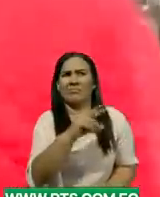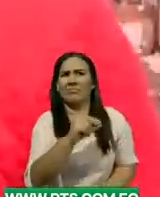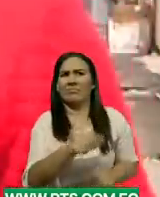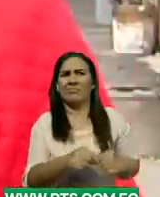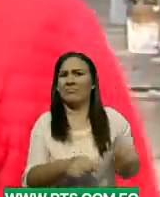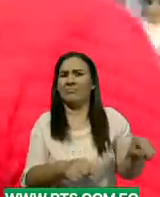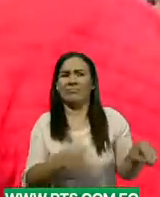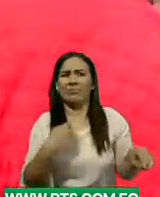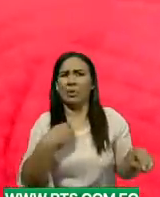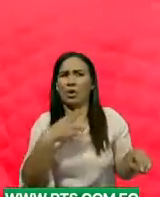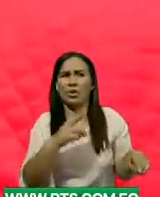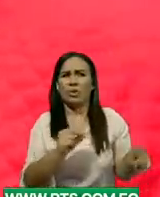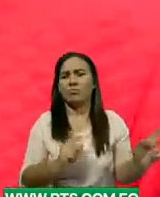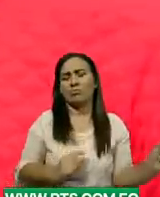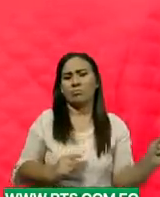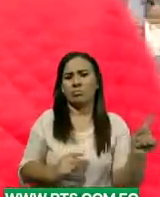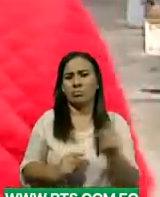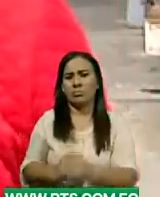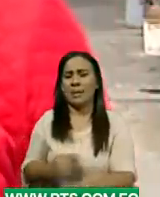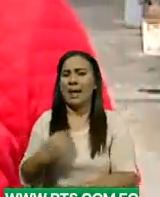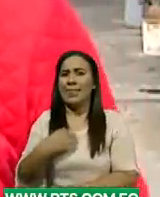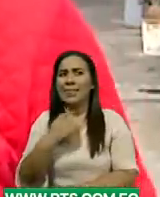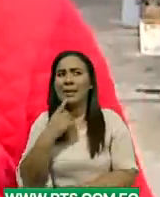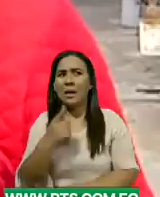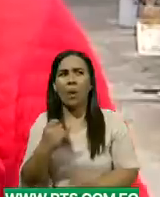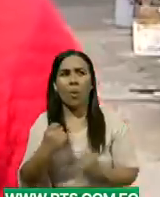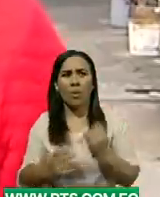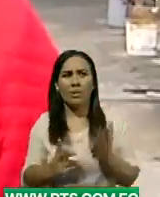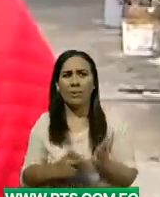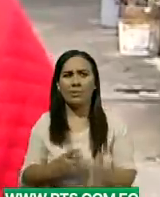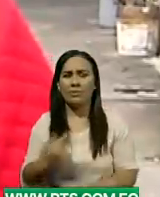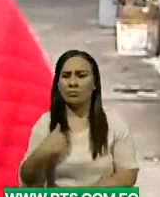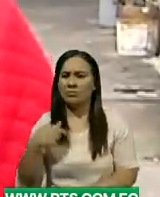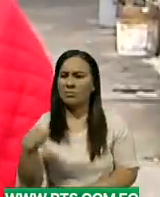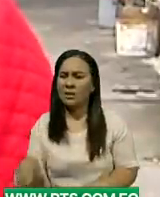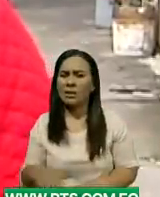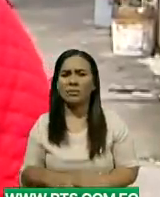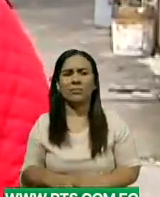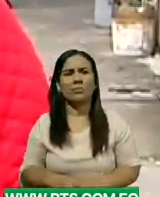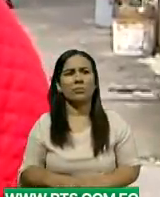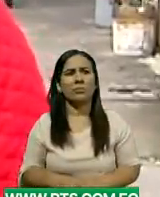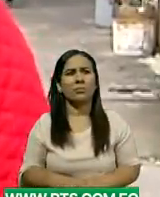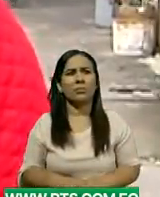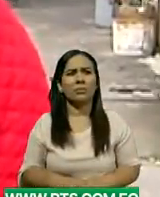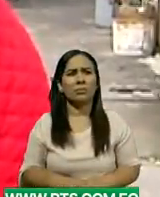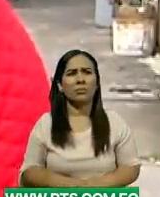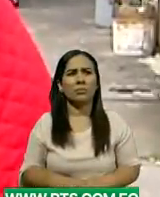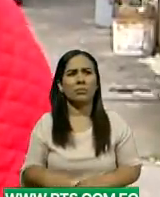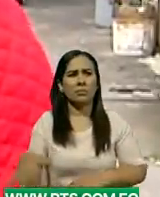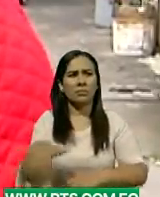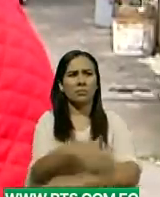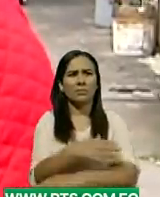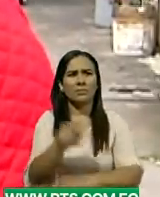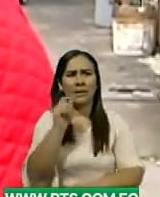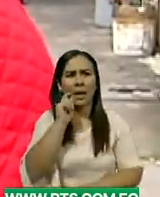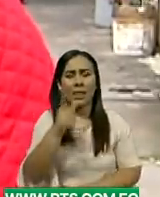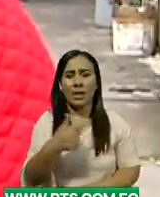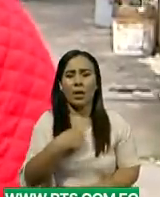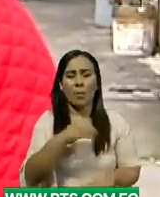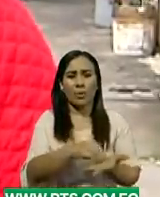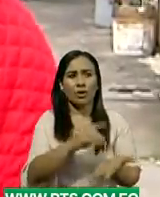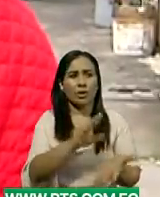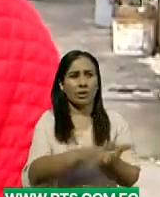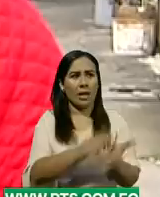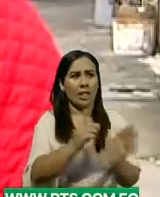ella. Yo vine acá al local de ella para decirle que hasta la última vez que me va a decir cosas en la calle, porque quería poner la denuncia, y ella